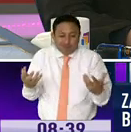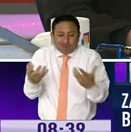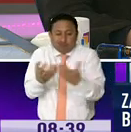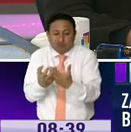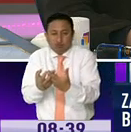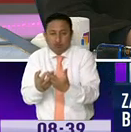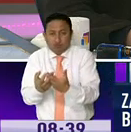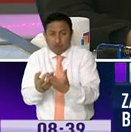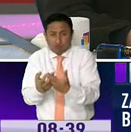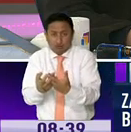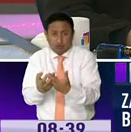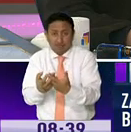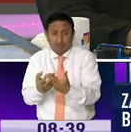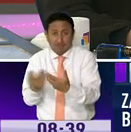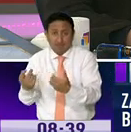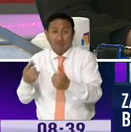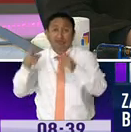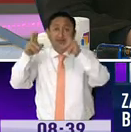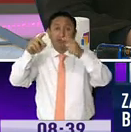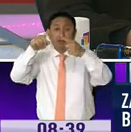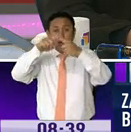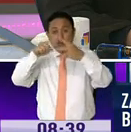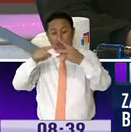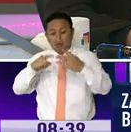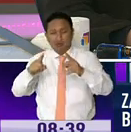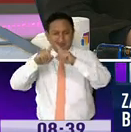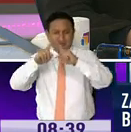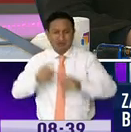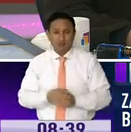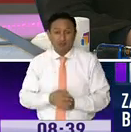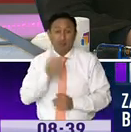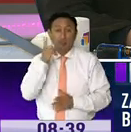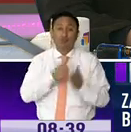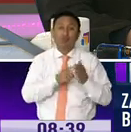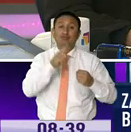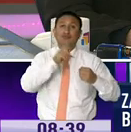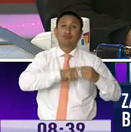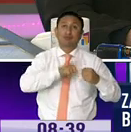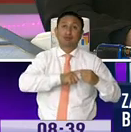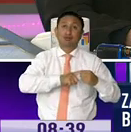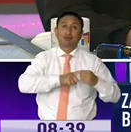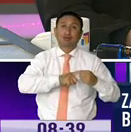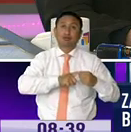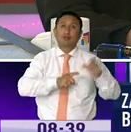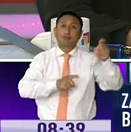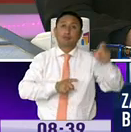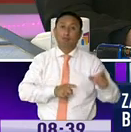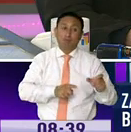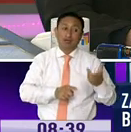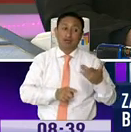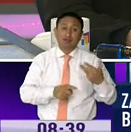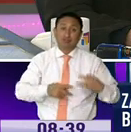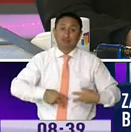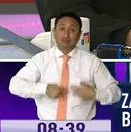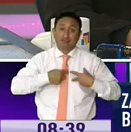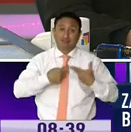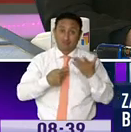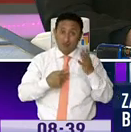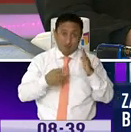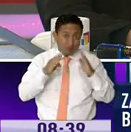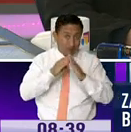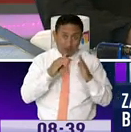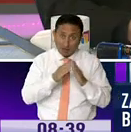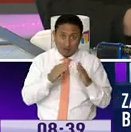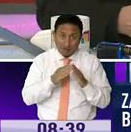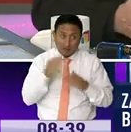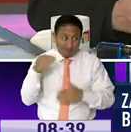estamos trabajando en diferentes frentes, también en algunos casos, como en Quito, el tema de los ciudadanos de calle, de las personas que no tienen dónde